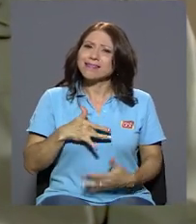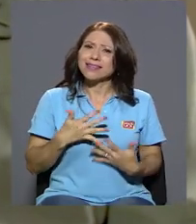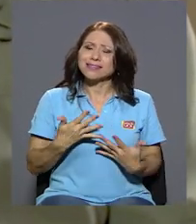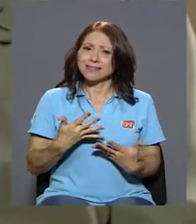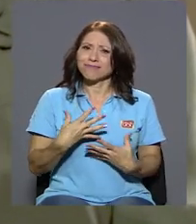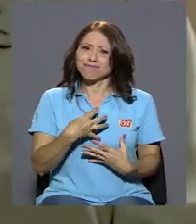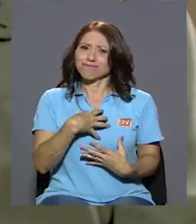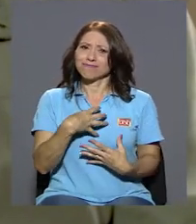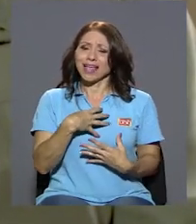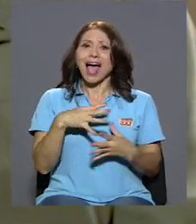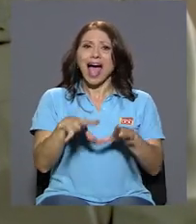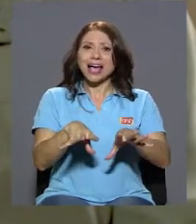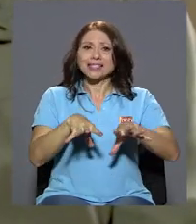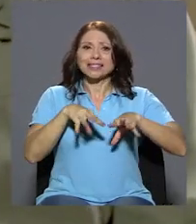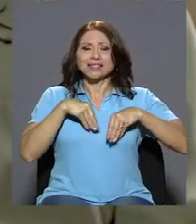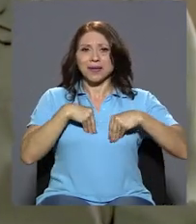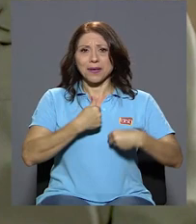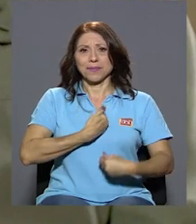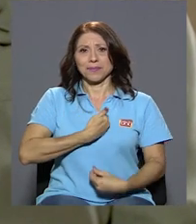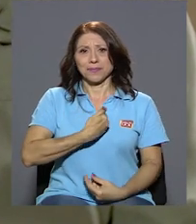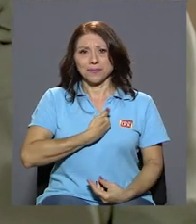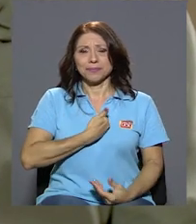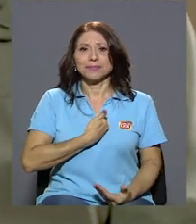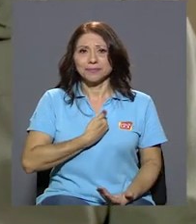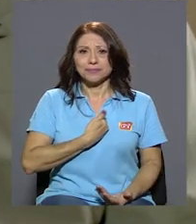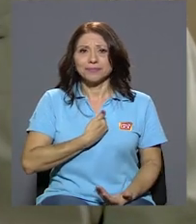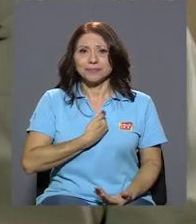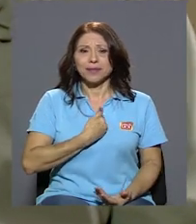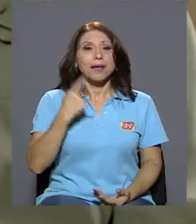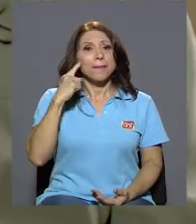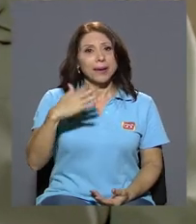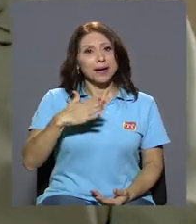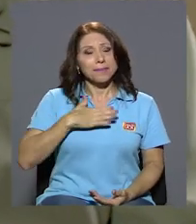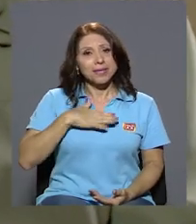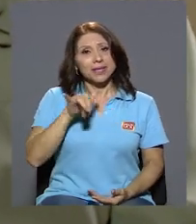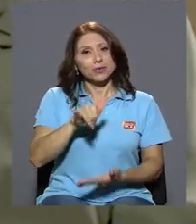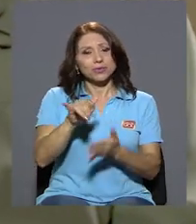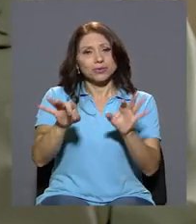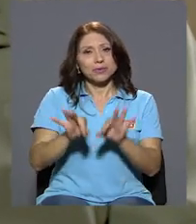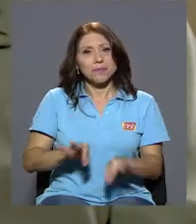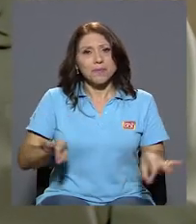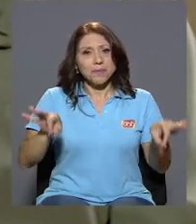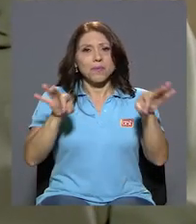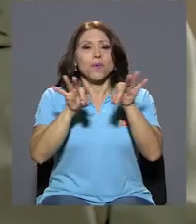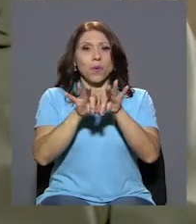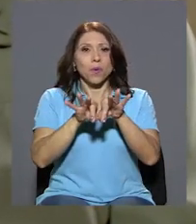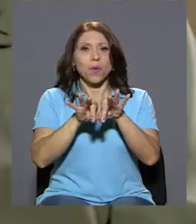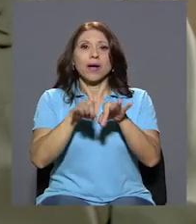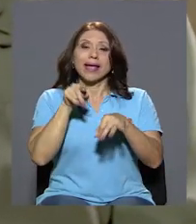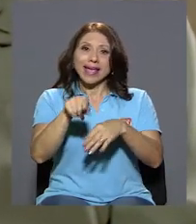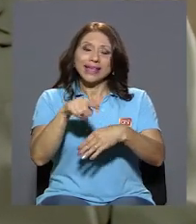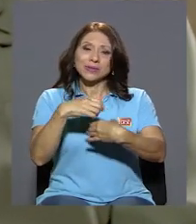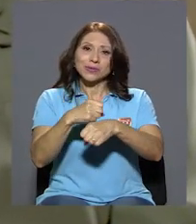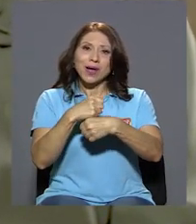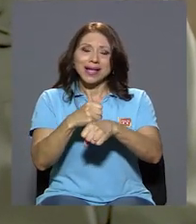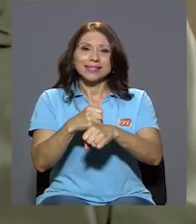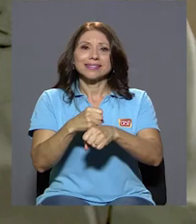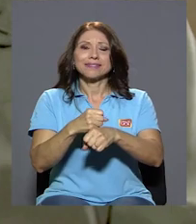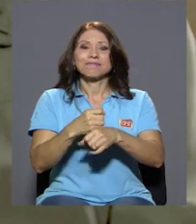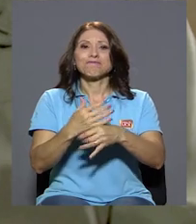de aceptación de uno mismo los que para mí son importantes y los que me